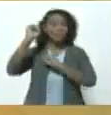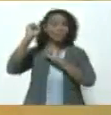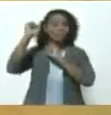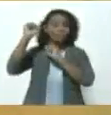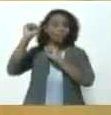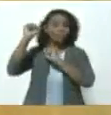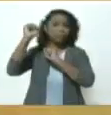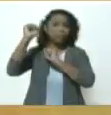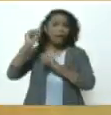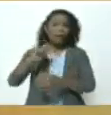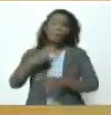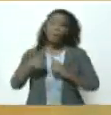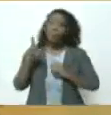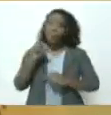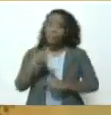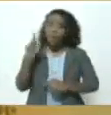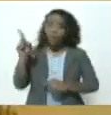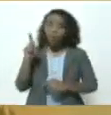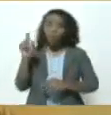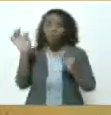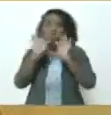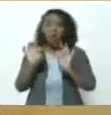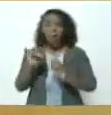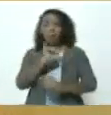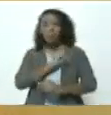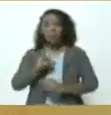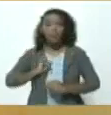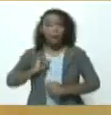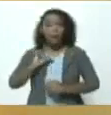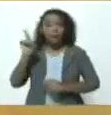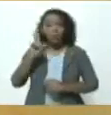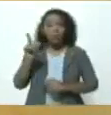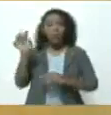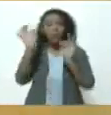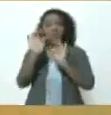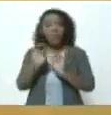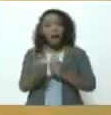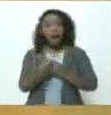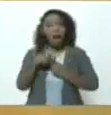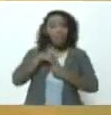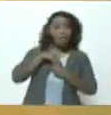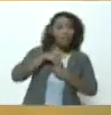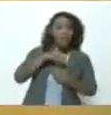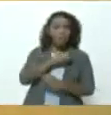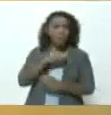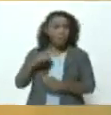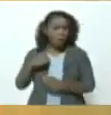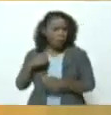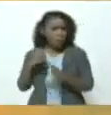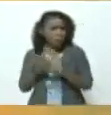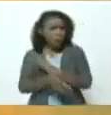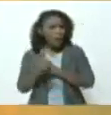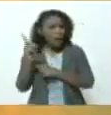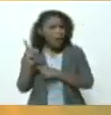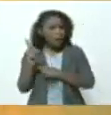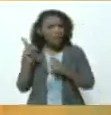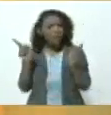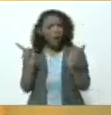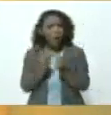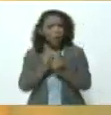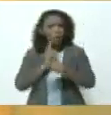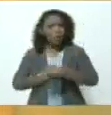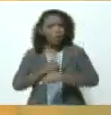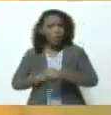épico, pero también en su parte individual, en su parte íntima. Y entonces es una miniserie de